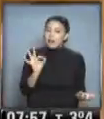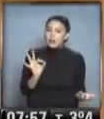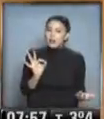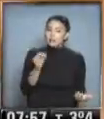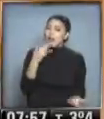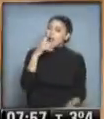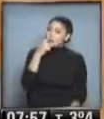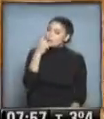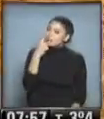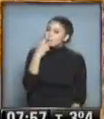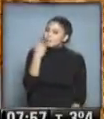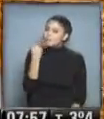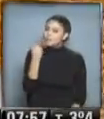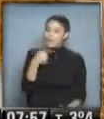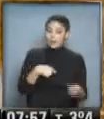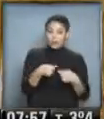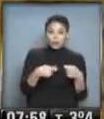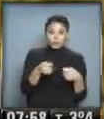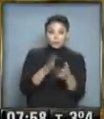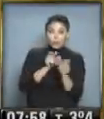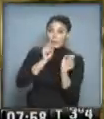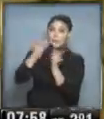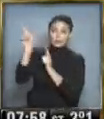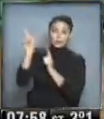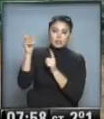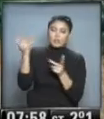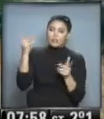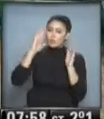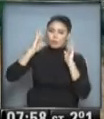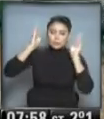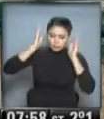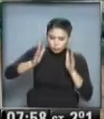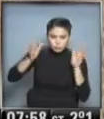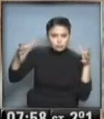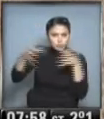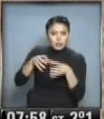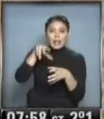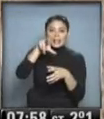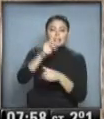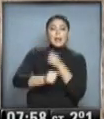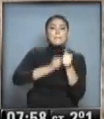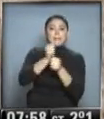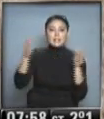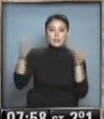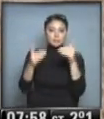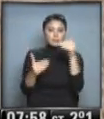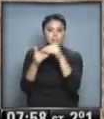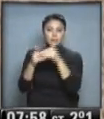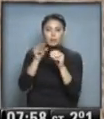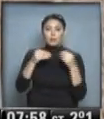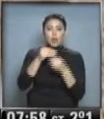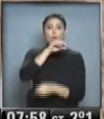lo curioso es que el negocio de las exportadoras está muy concentrado son tres empresas que tienen el